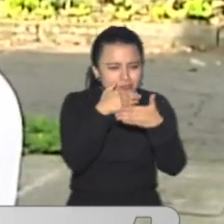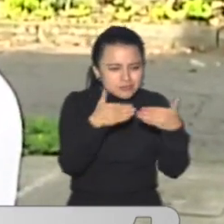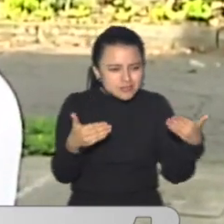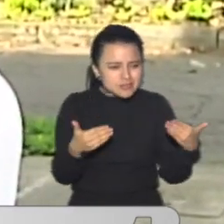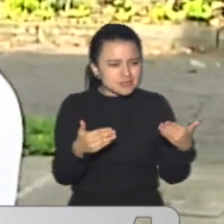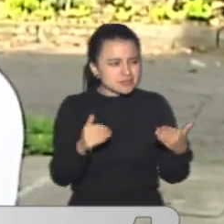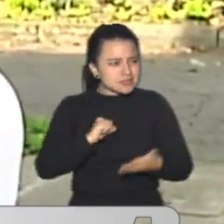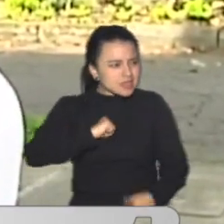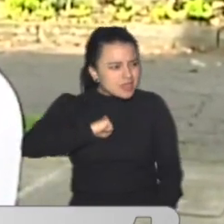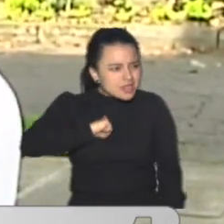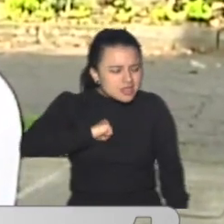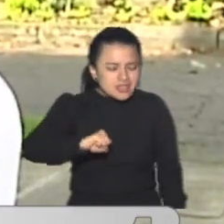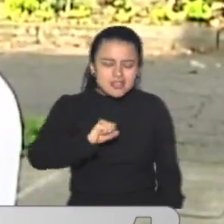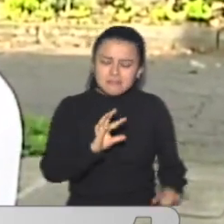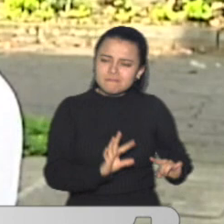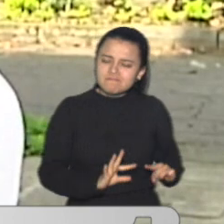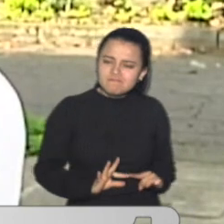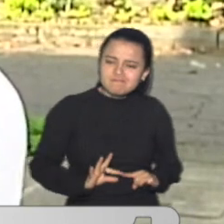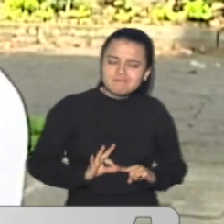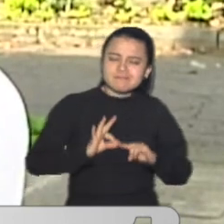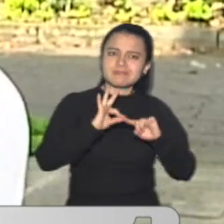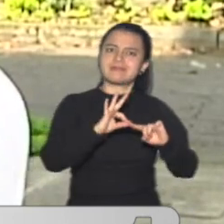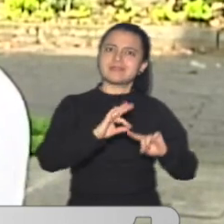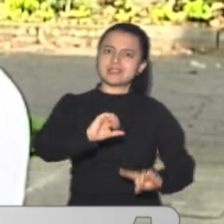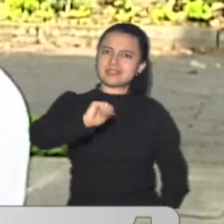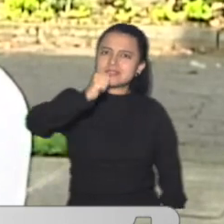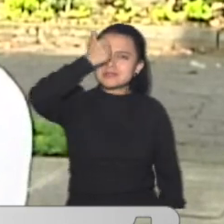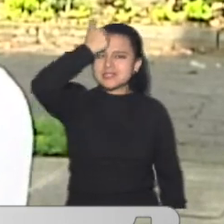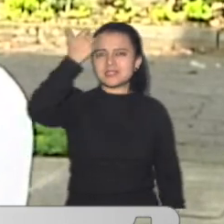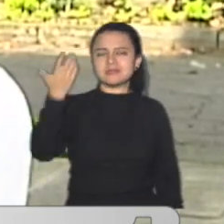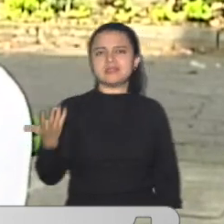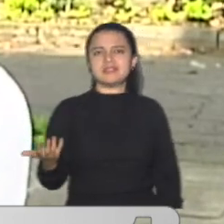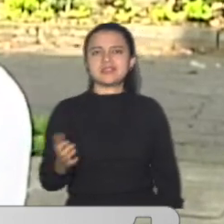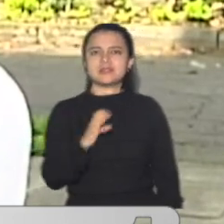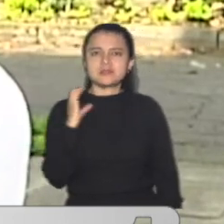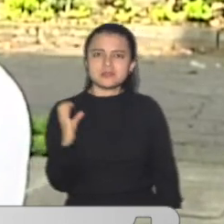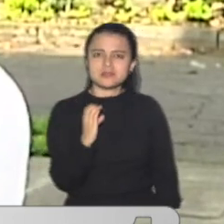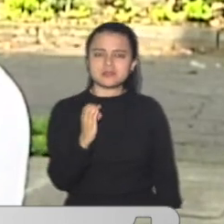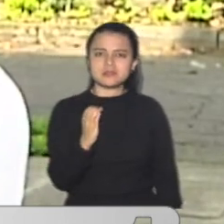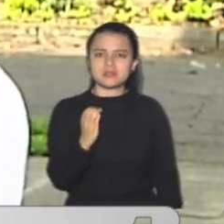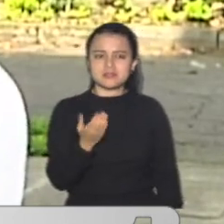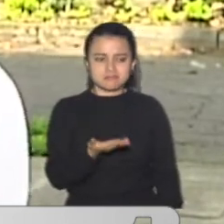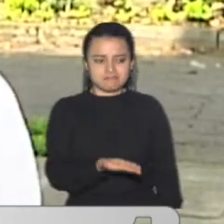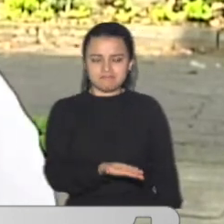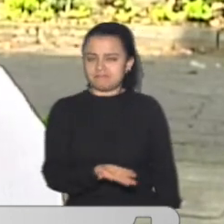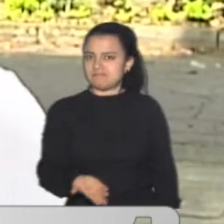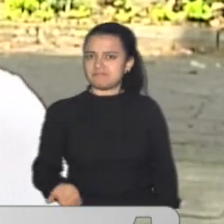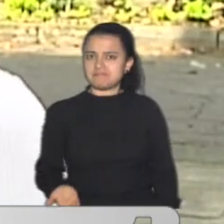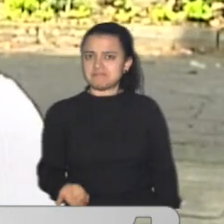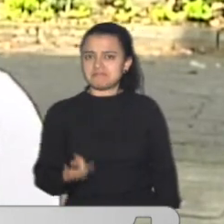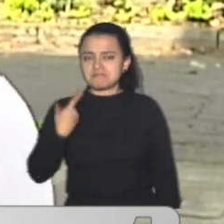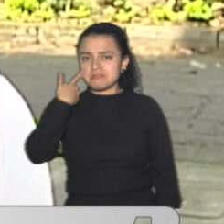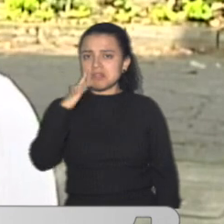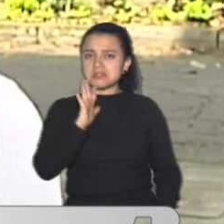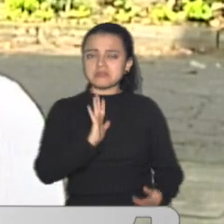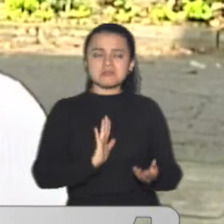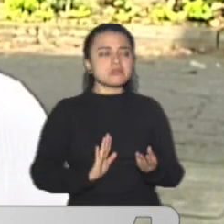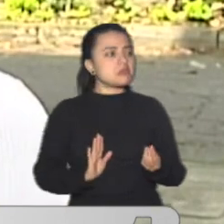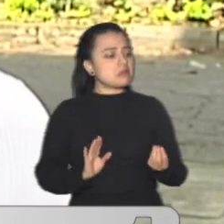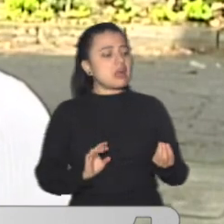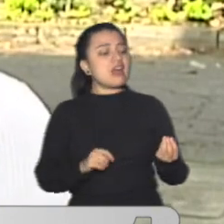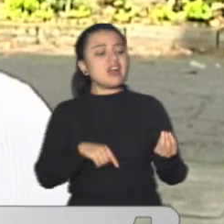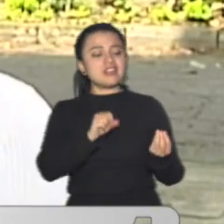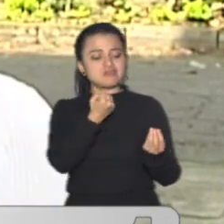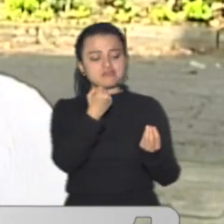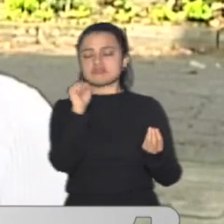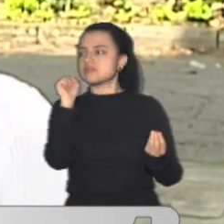supone que los niños son la razón fundamental de colombia- y esto no pasa en este caso o sea los niños de santa cruz'